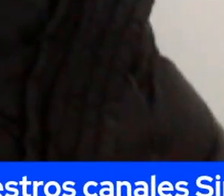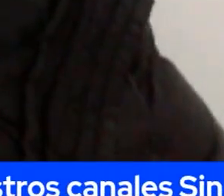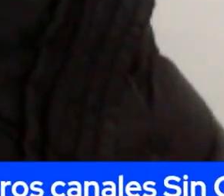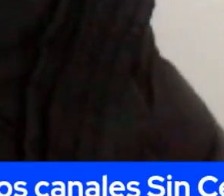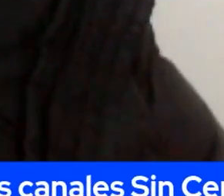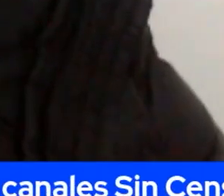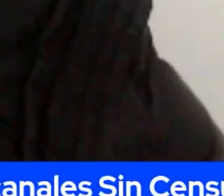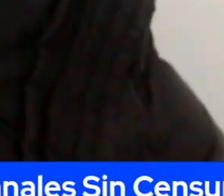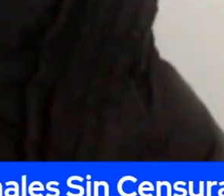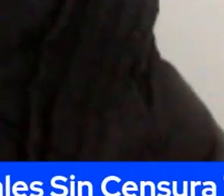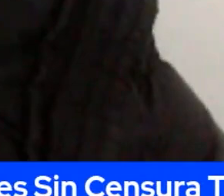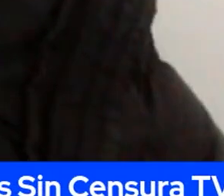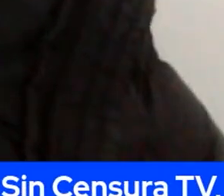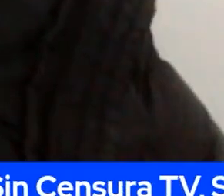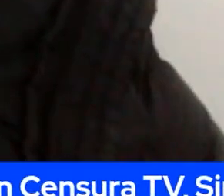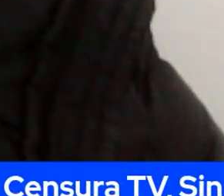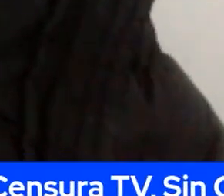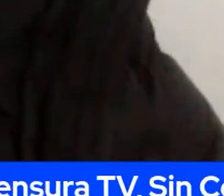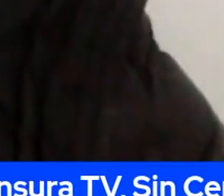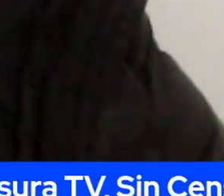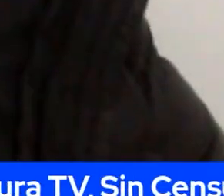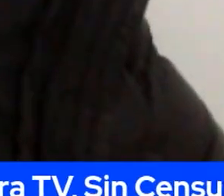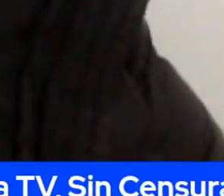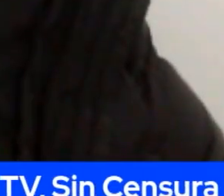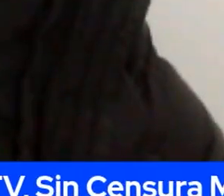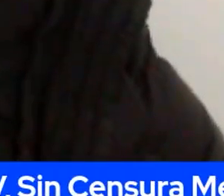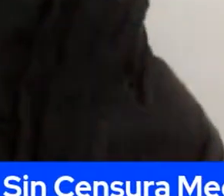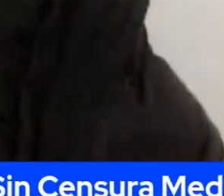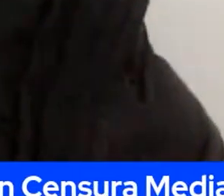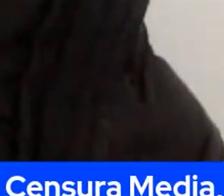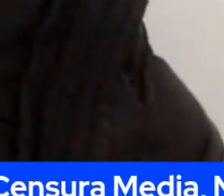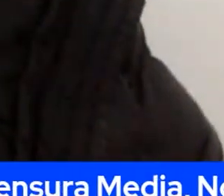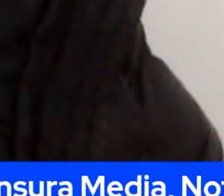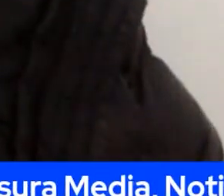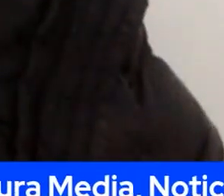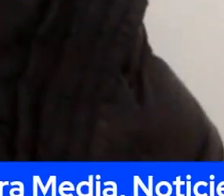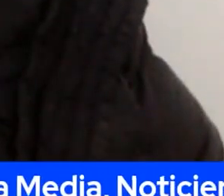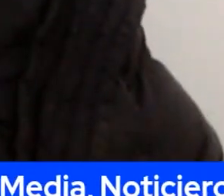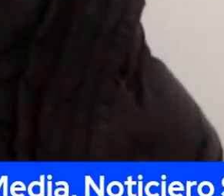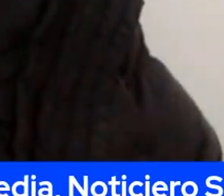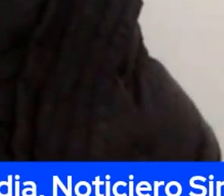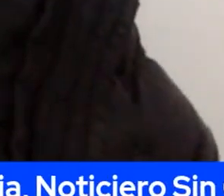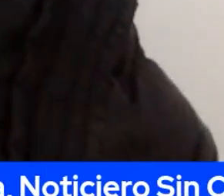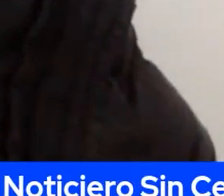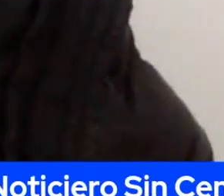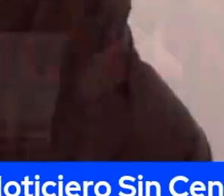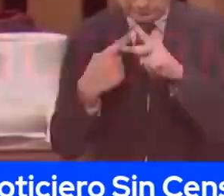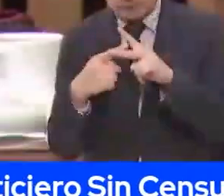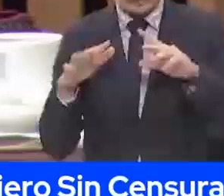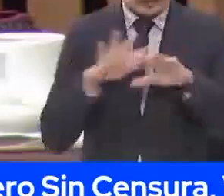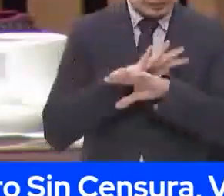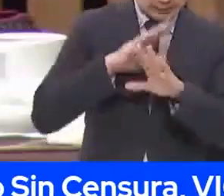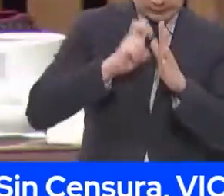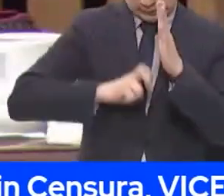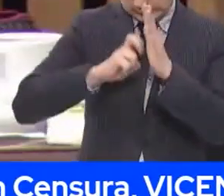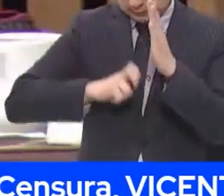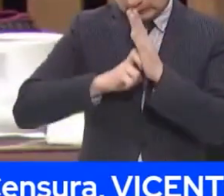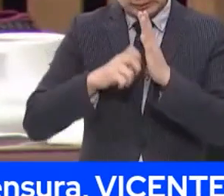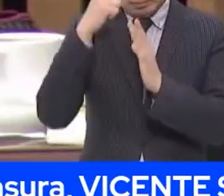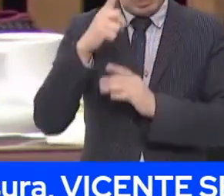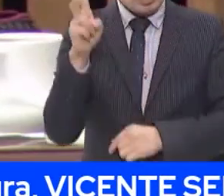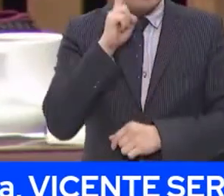esto que se habla de la revocación de mandato y de extender la revocación de mandato a otros